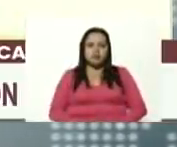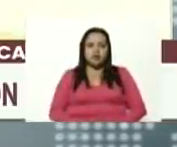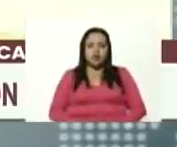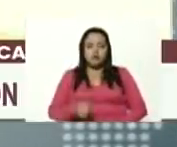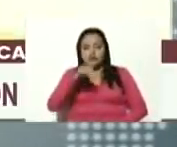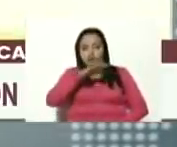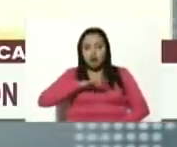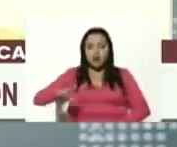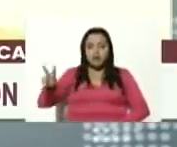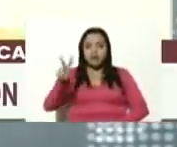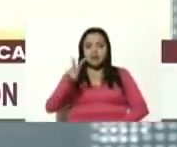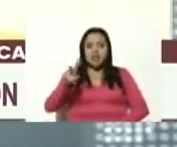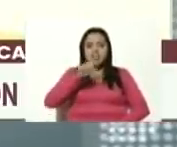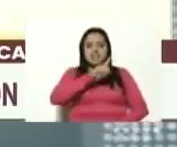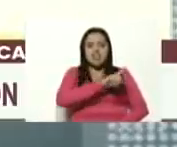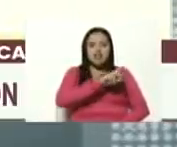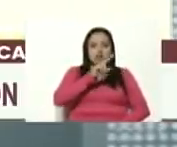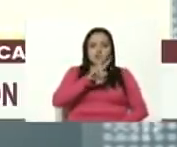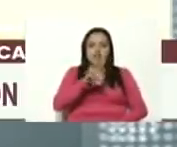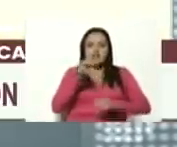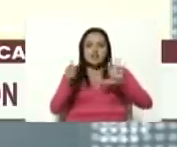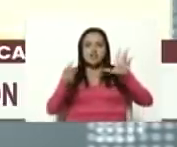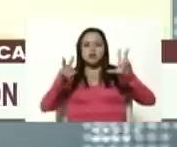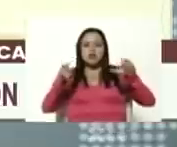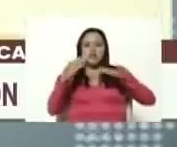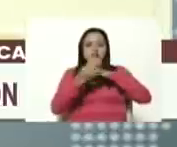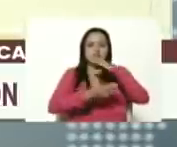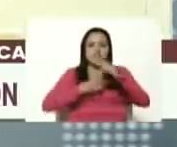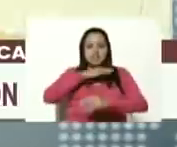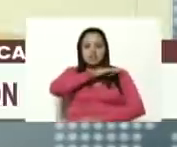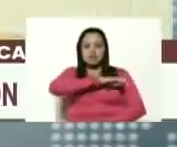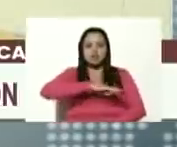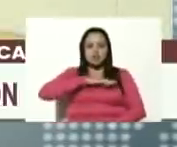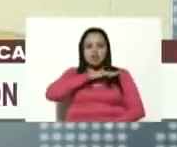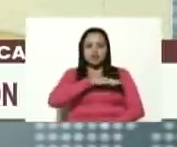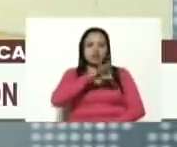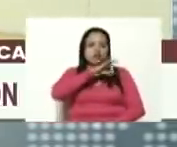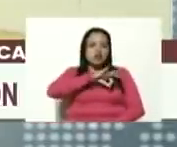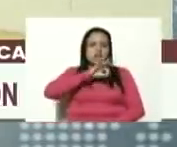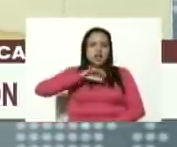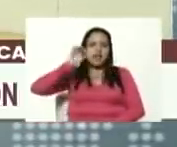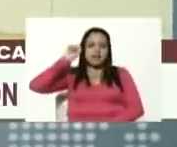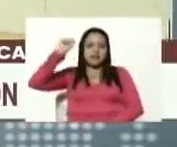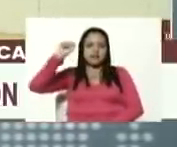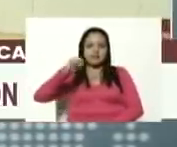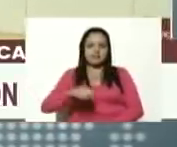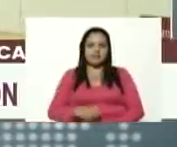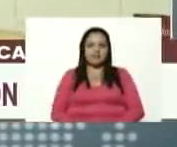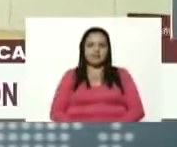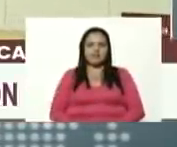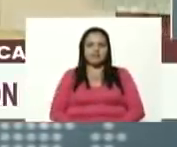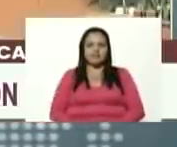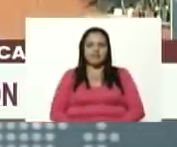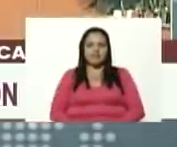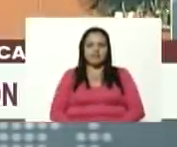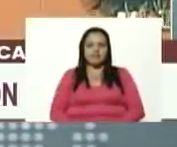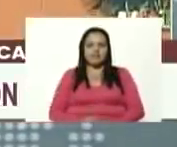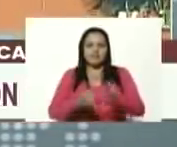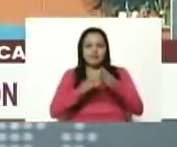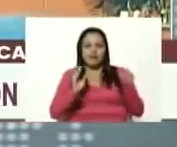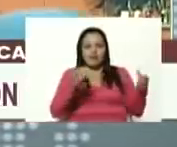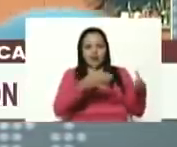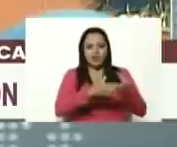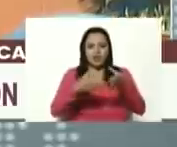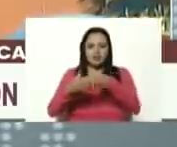nacional 126 nuevas bases de misiones socialistas, con todo su equipo de